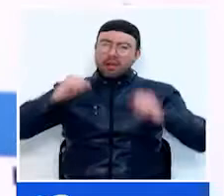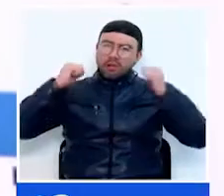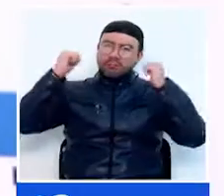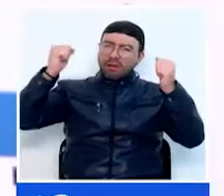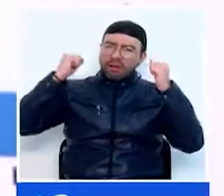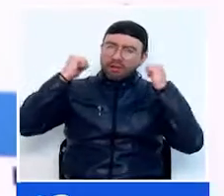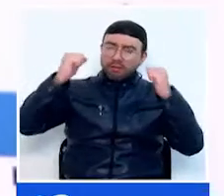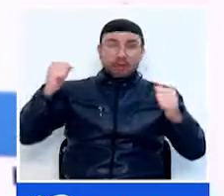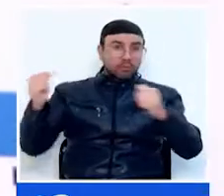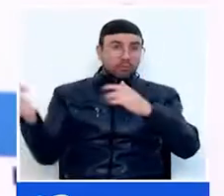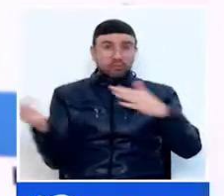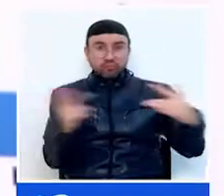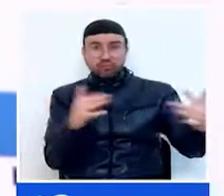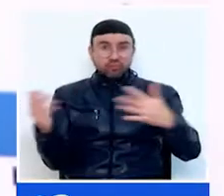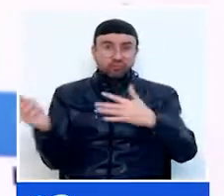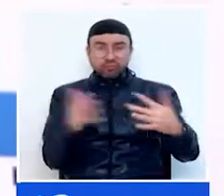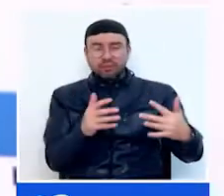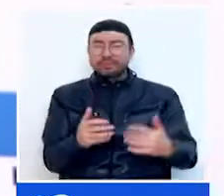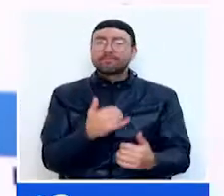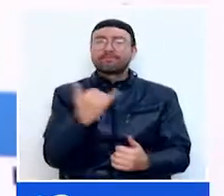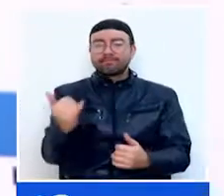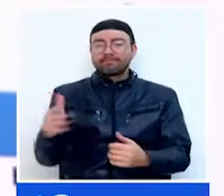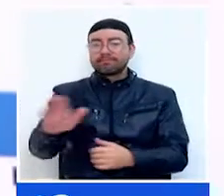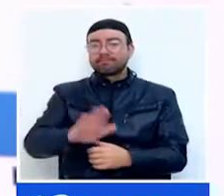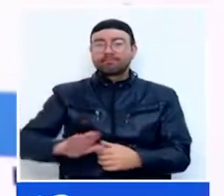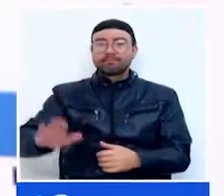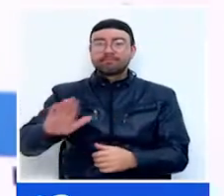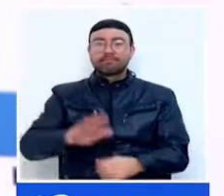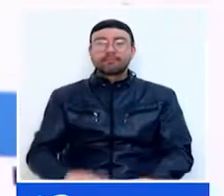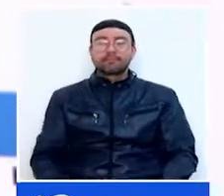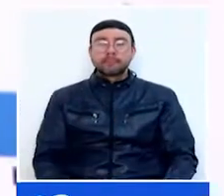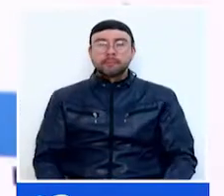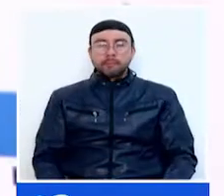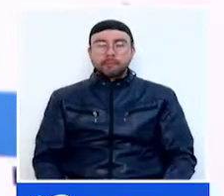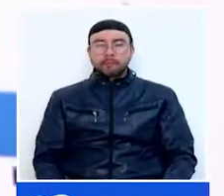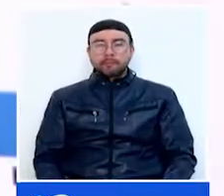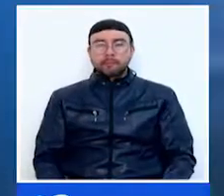Varias alteraciones del orden público se registraron en las últimas 24 horas.